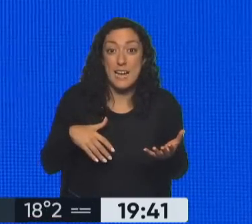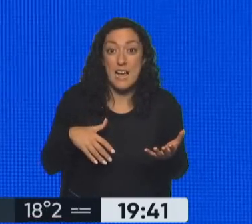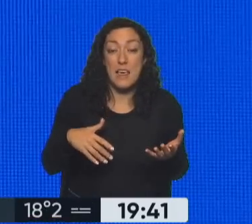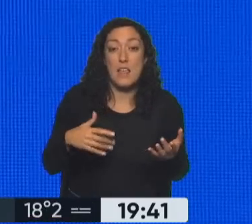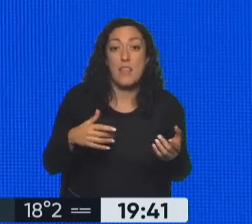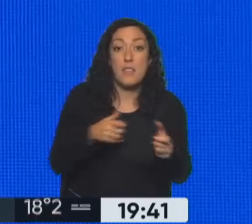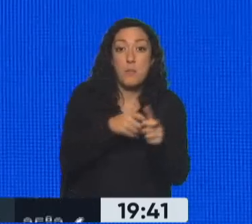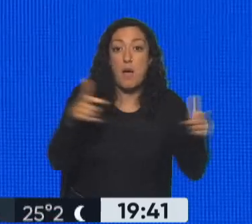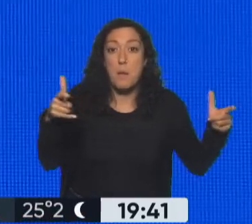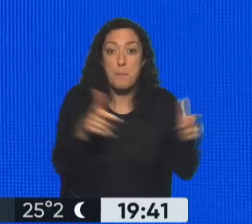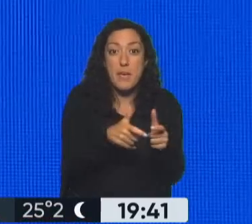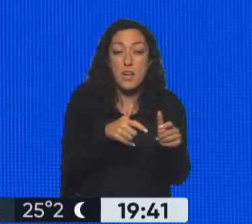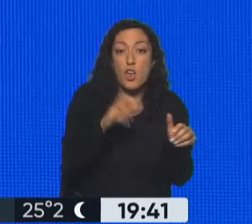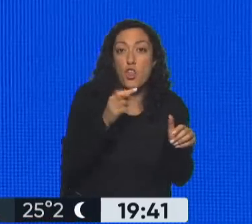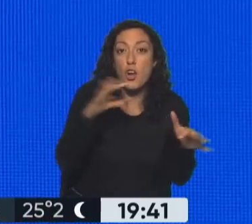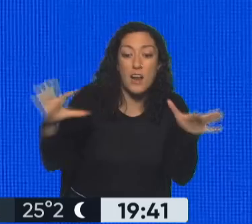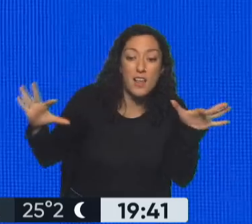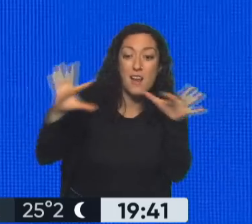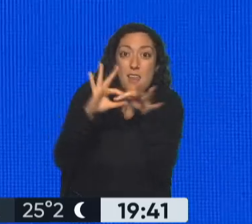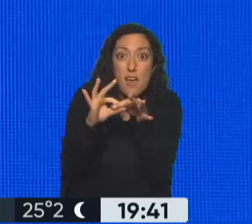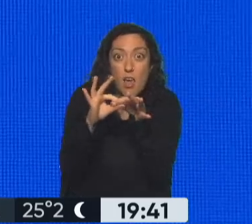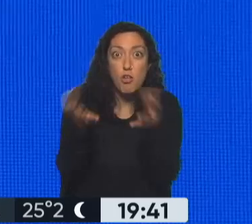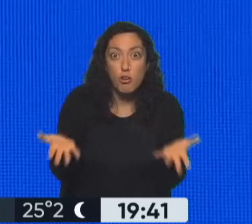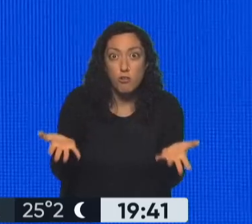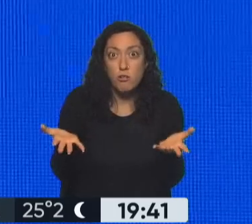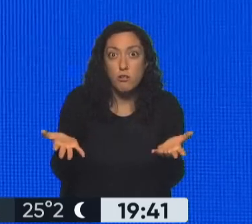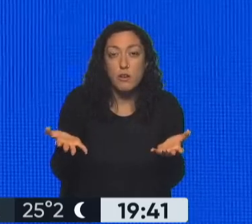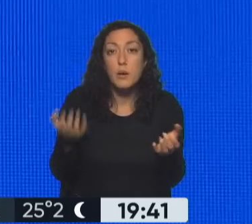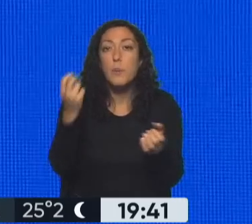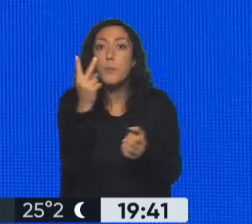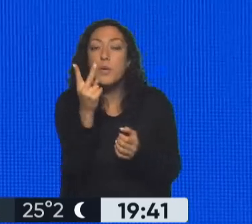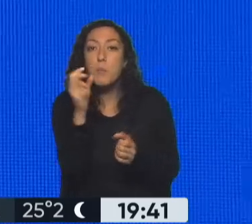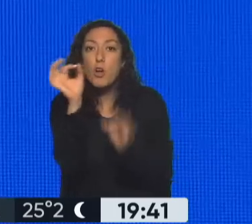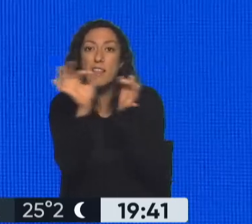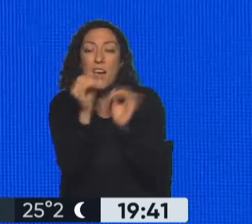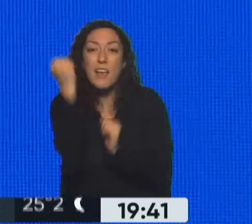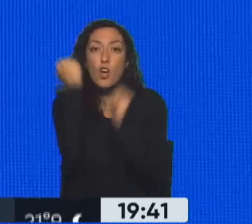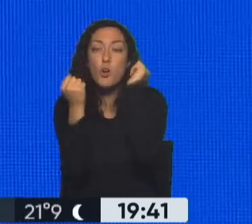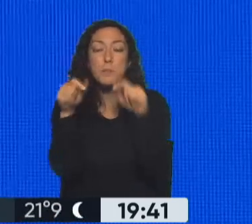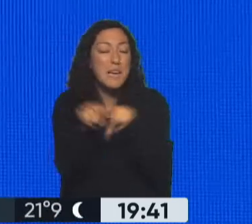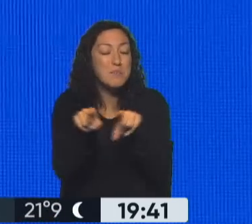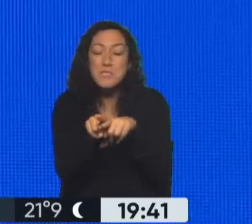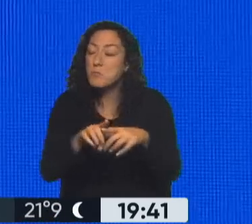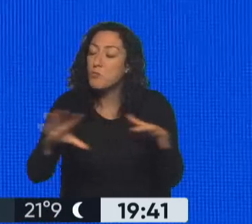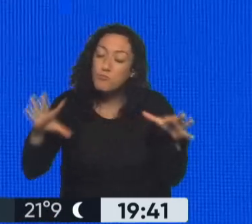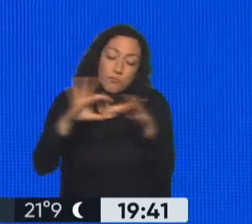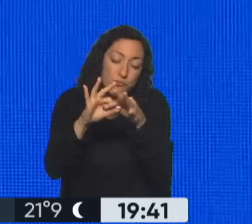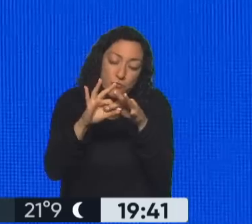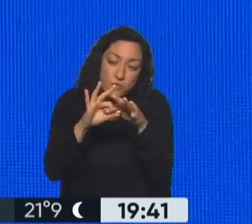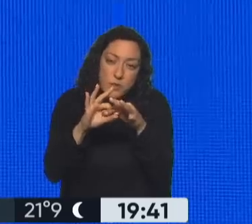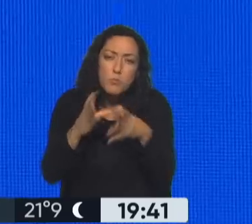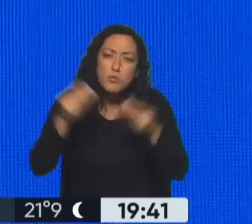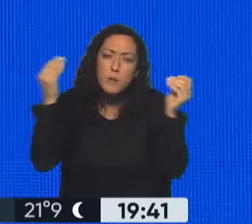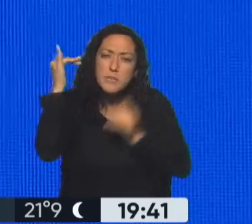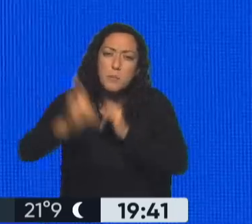o abundancia de dólares en una economía bimonetaria como la nuestra. Lo expliqué varias veces,